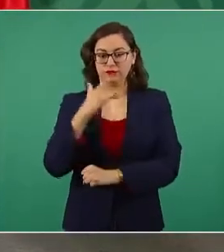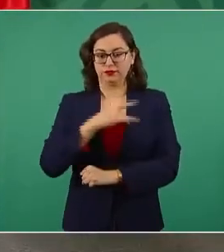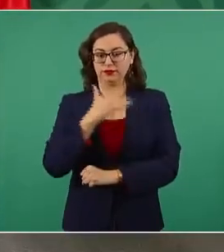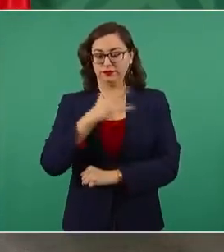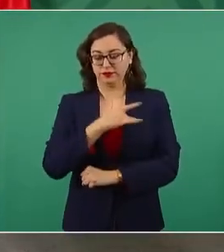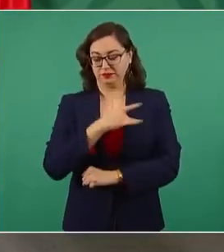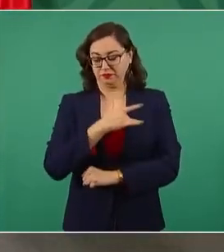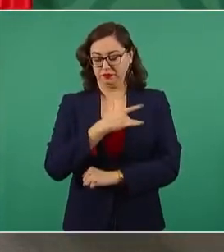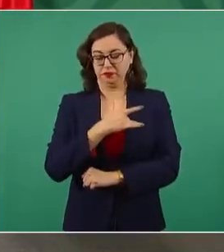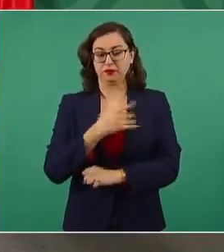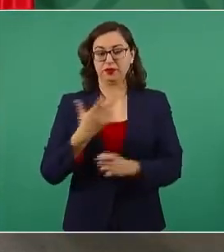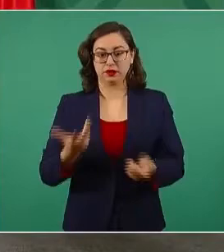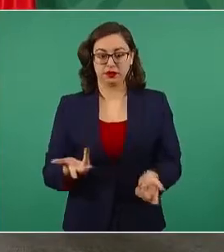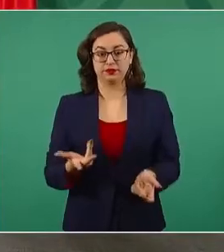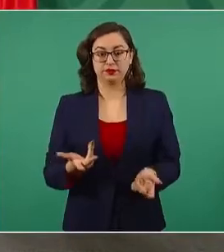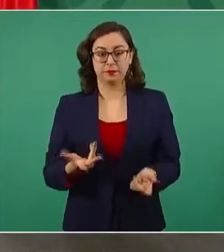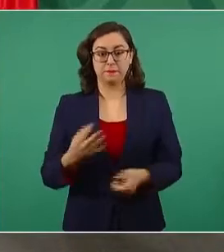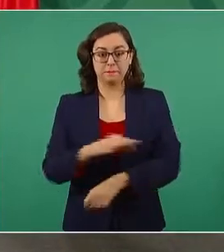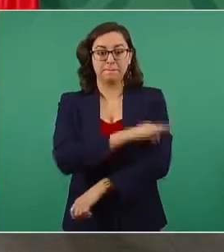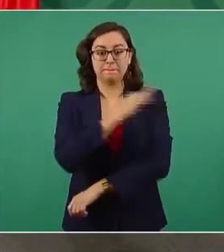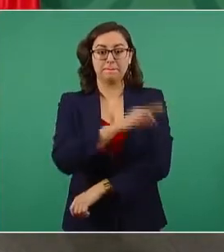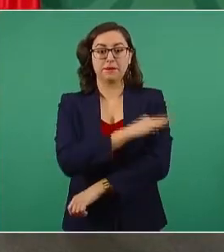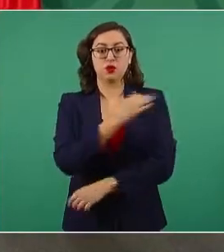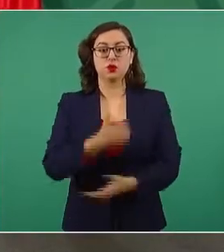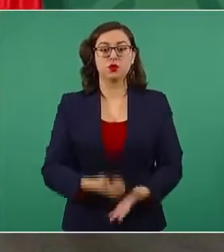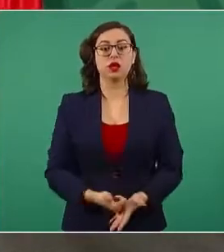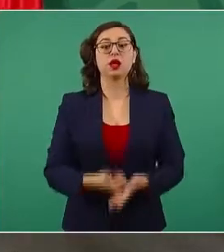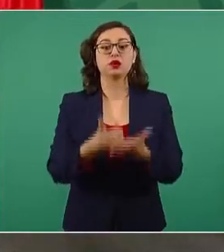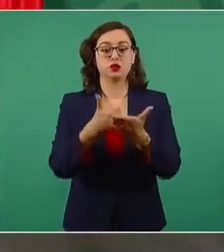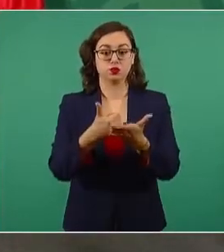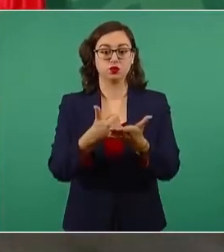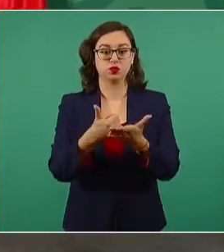También el ponerse la vacuna da